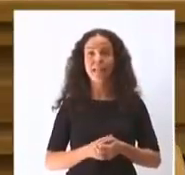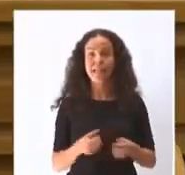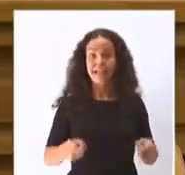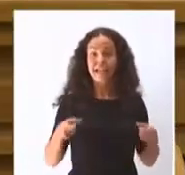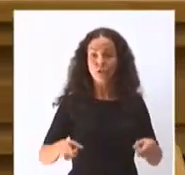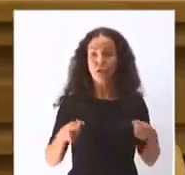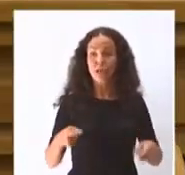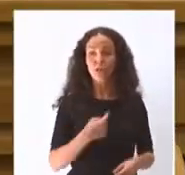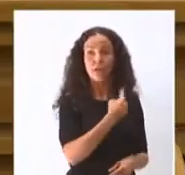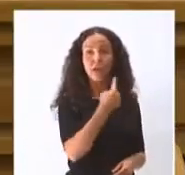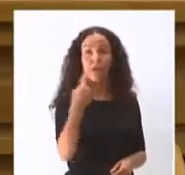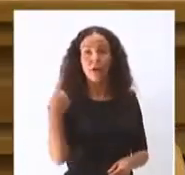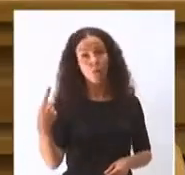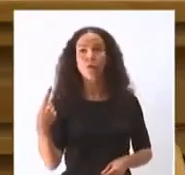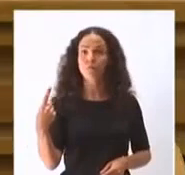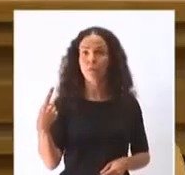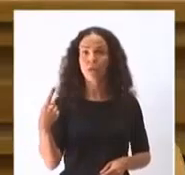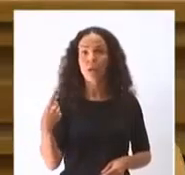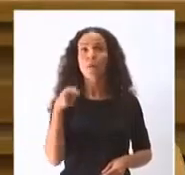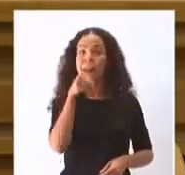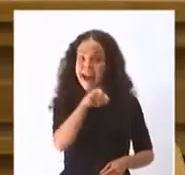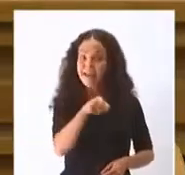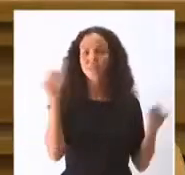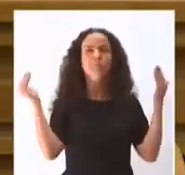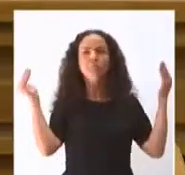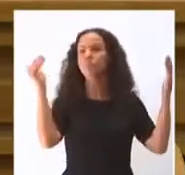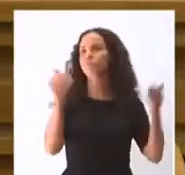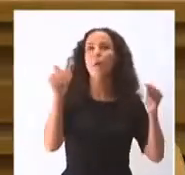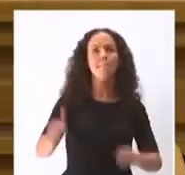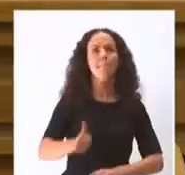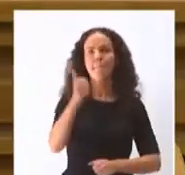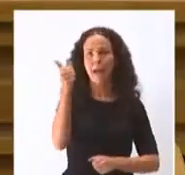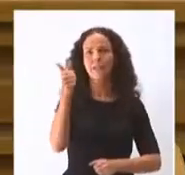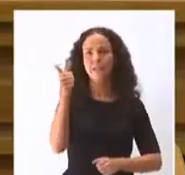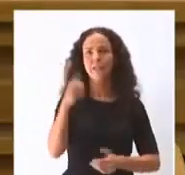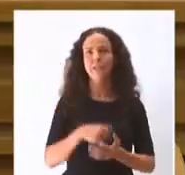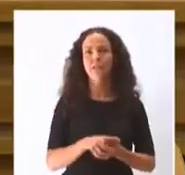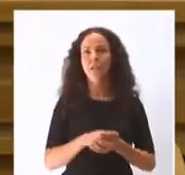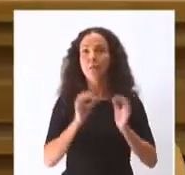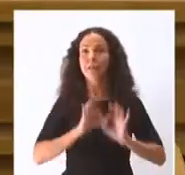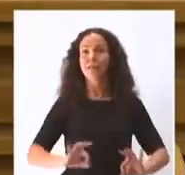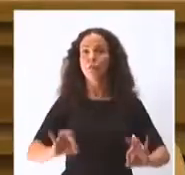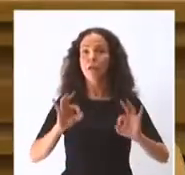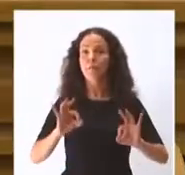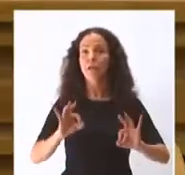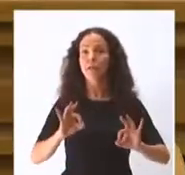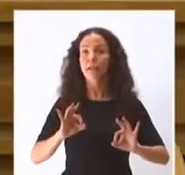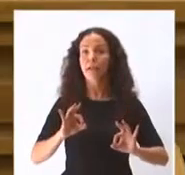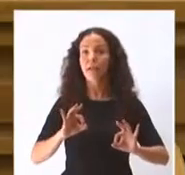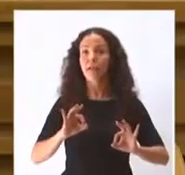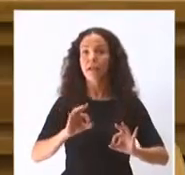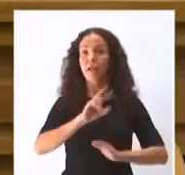habitante es brutal pero en esas vamos a dedicar más a más que ninguna otra a lo largo de estos próximos años pero particularmente en el 2022